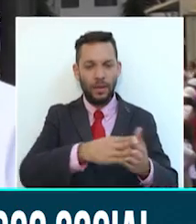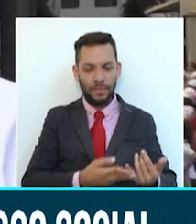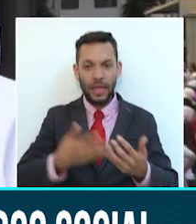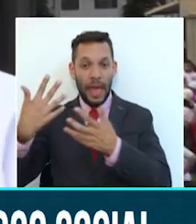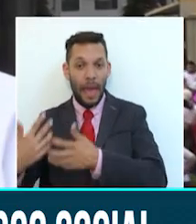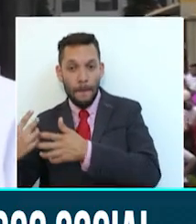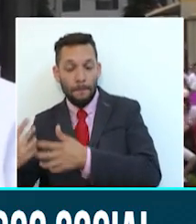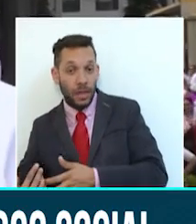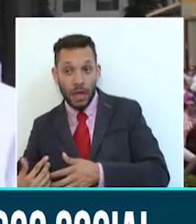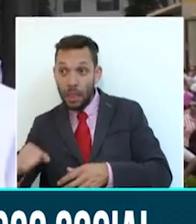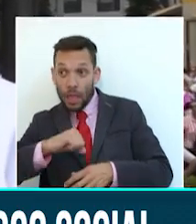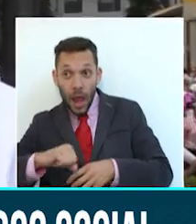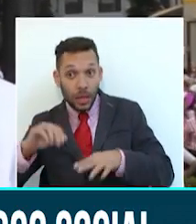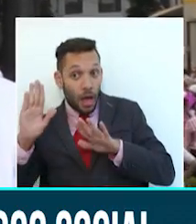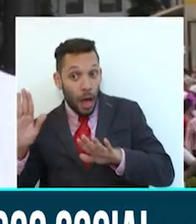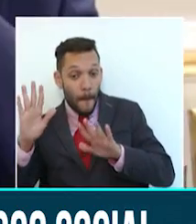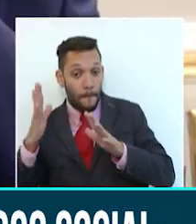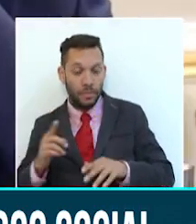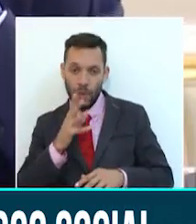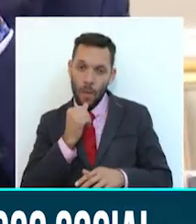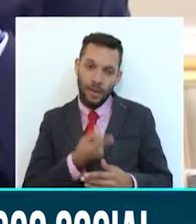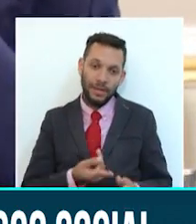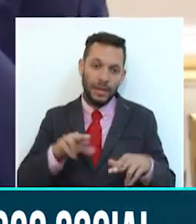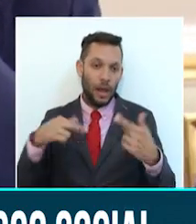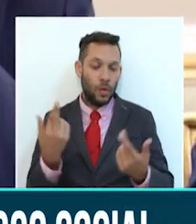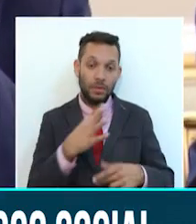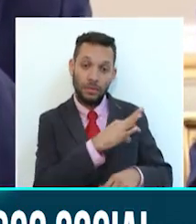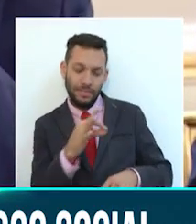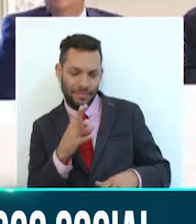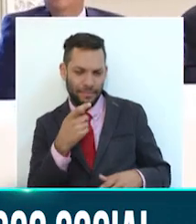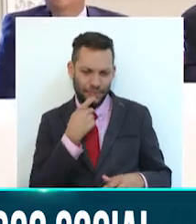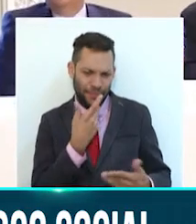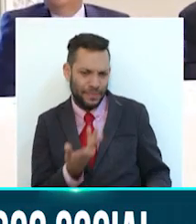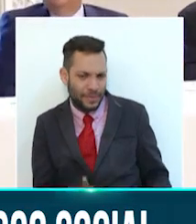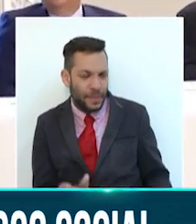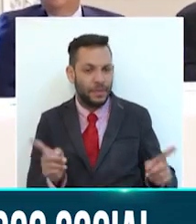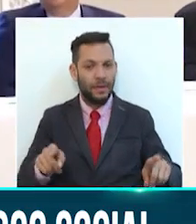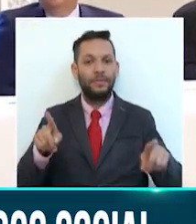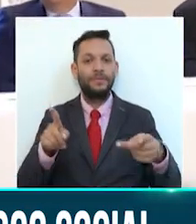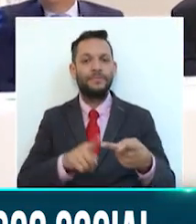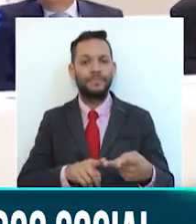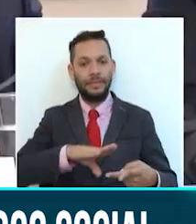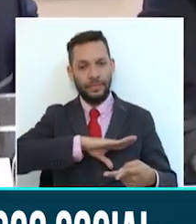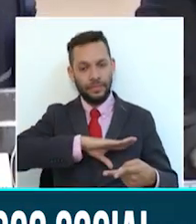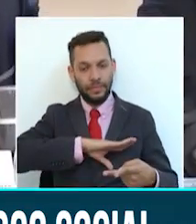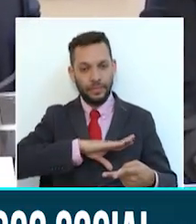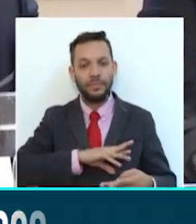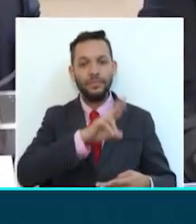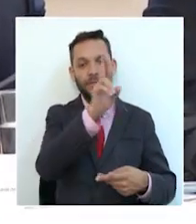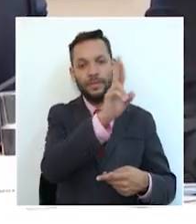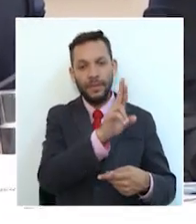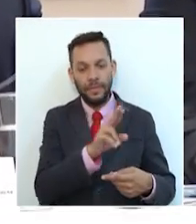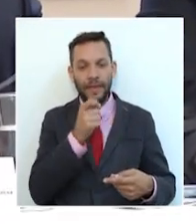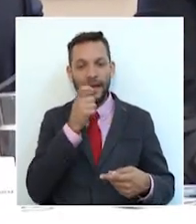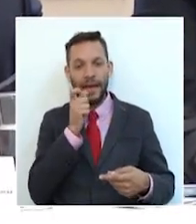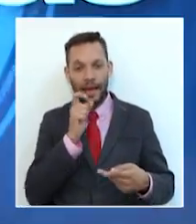con ellos, pues no, repito, no tiene programado que reunirse. En el inicio del diálogo nacional también estuvieron alcaldes electos de Risaralda, Caldas